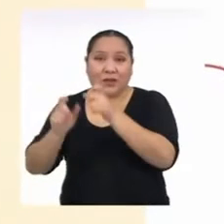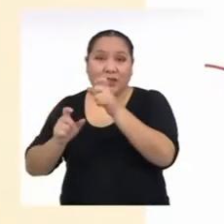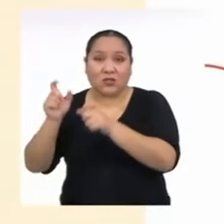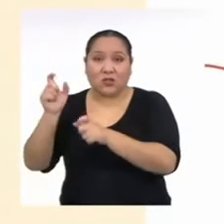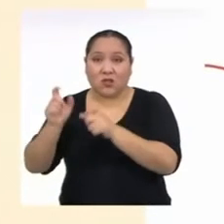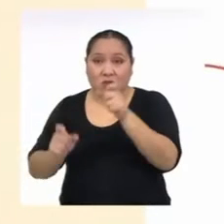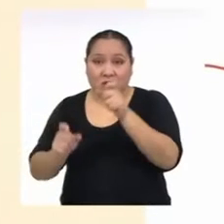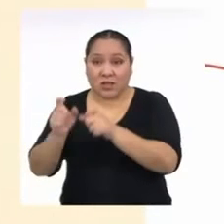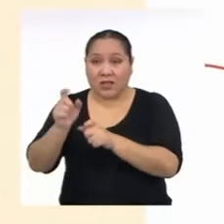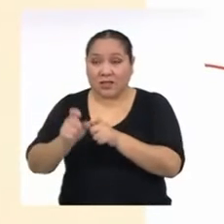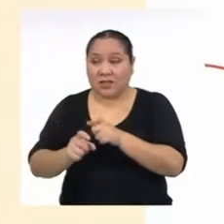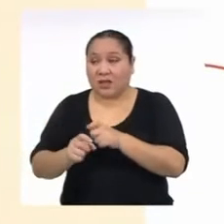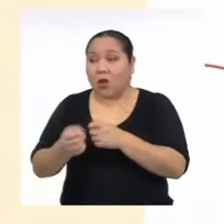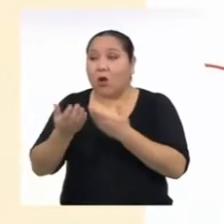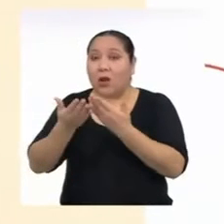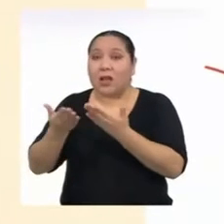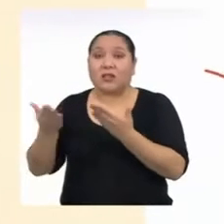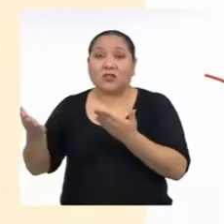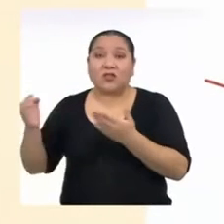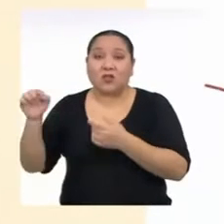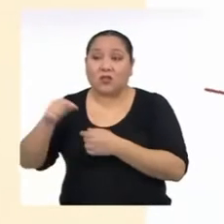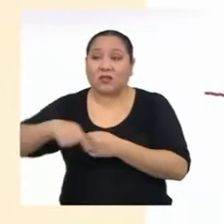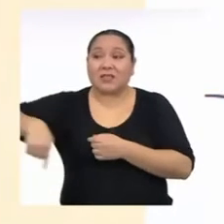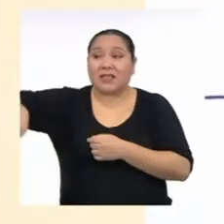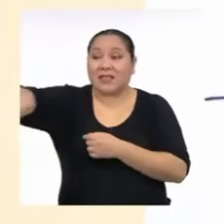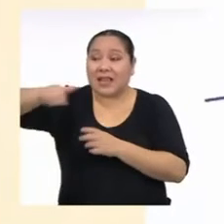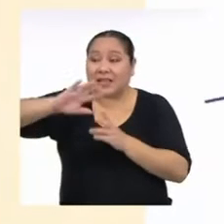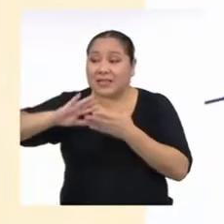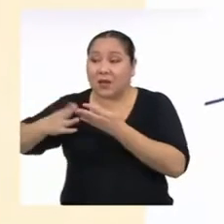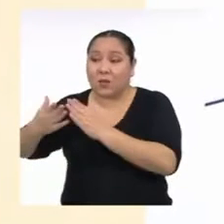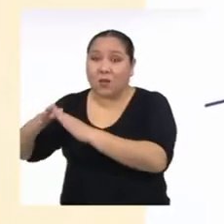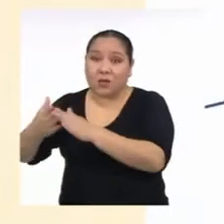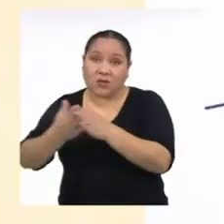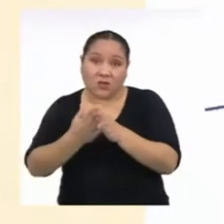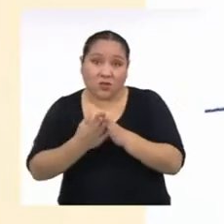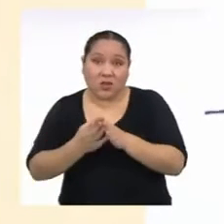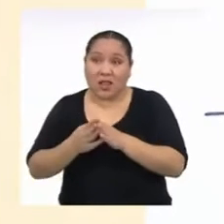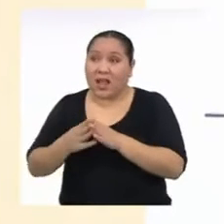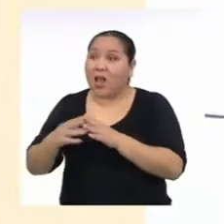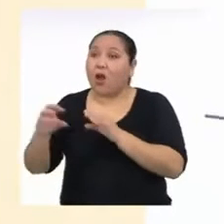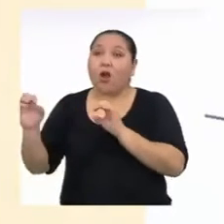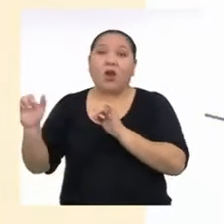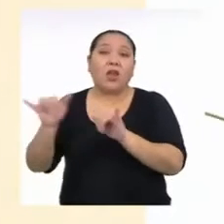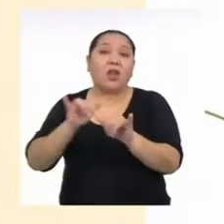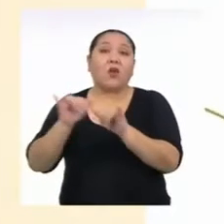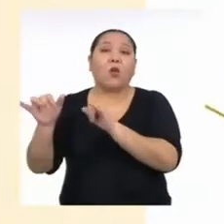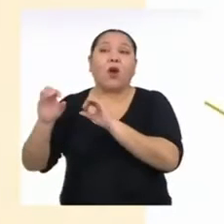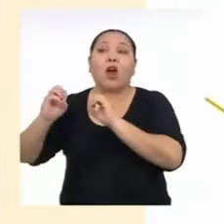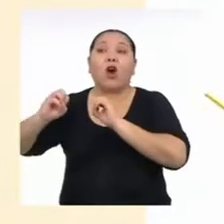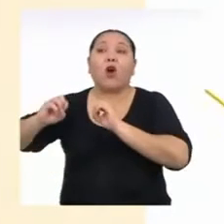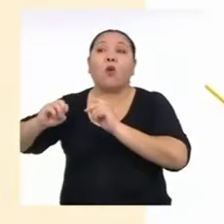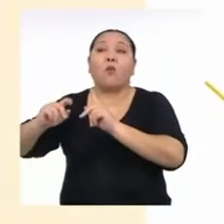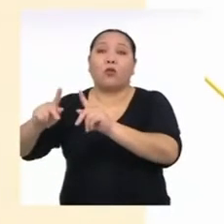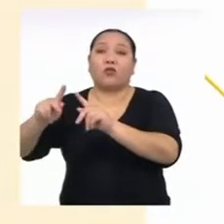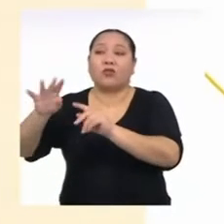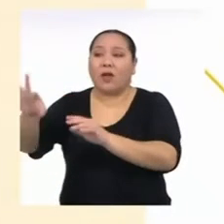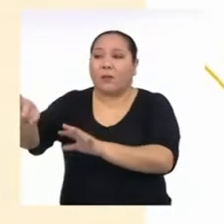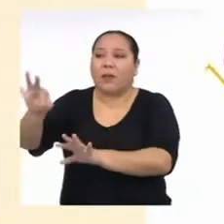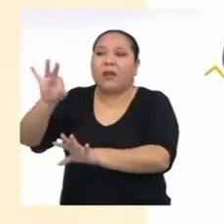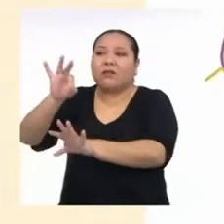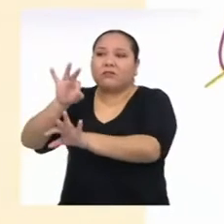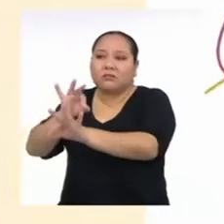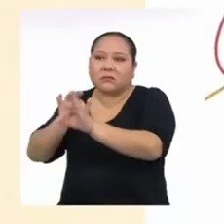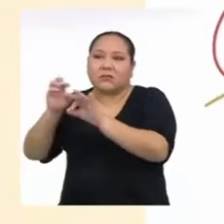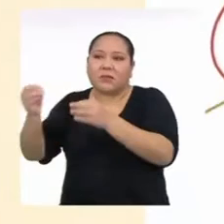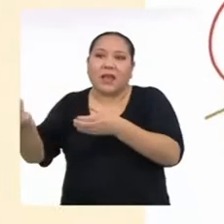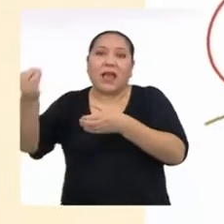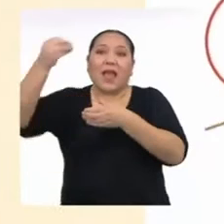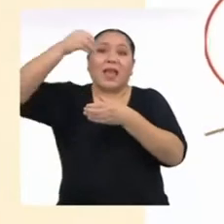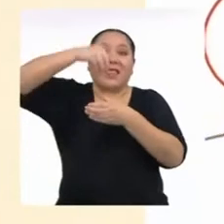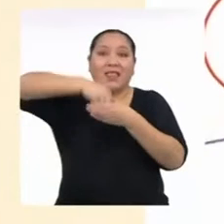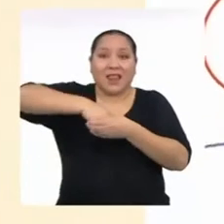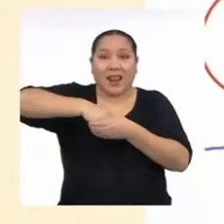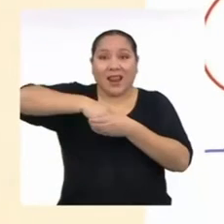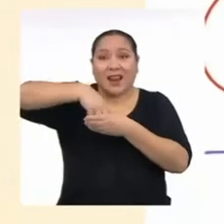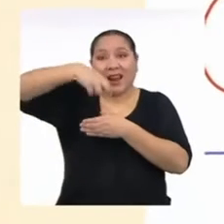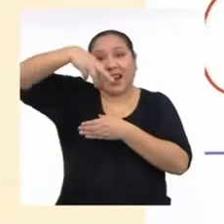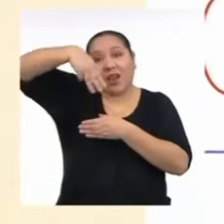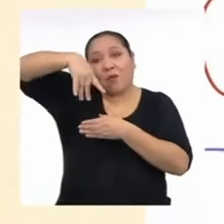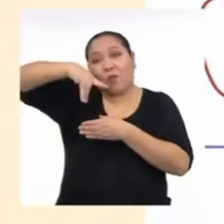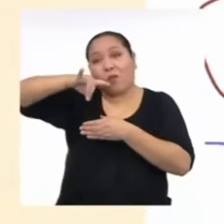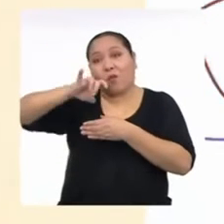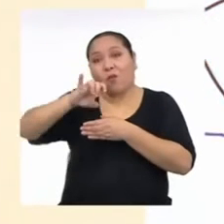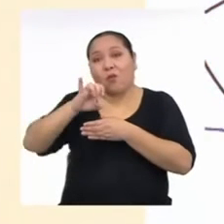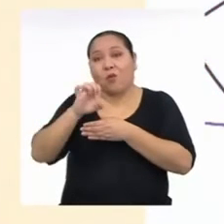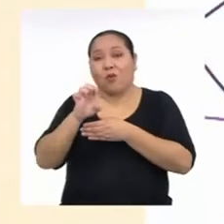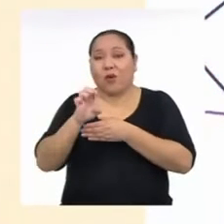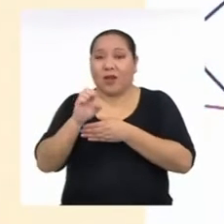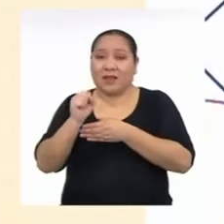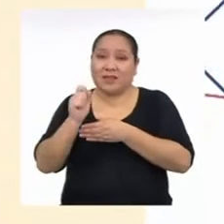los individuos de una población tienen la misma probabilidad de ser elegidos para formar parte de una muestra y